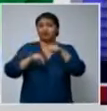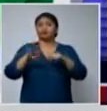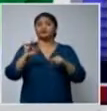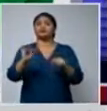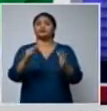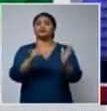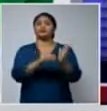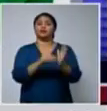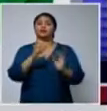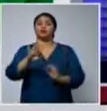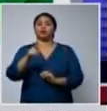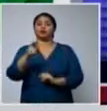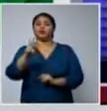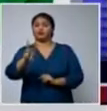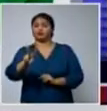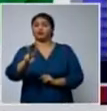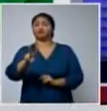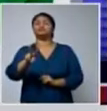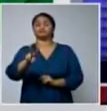7.412